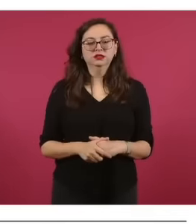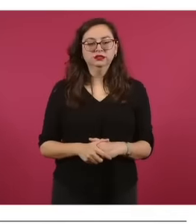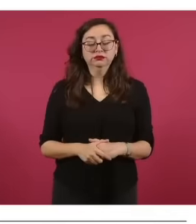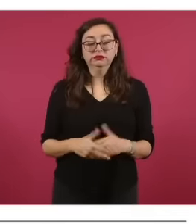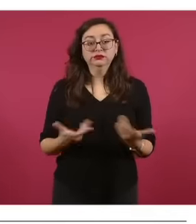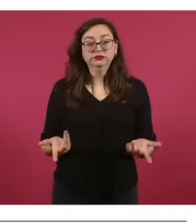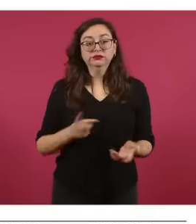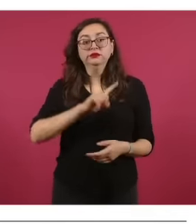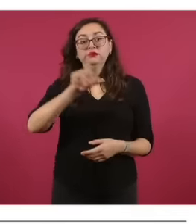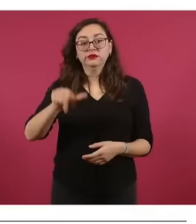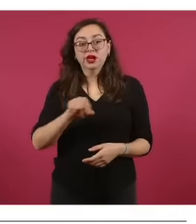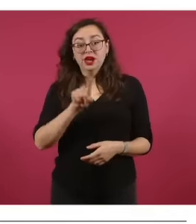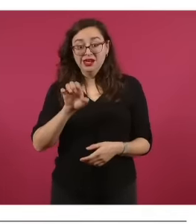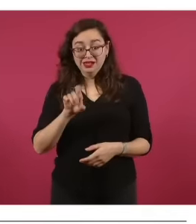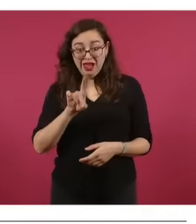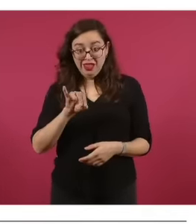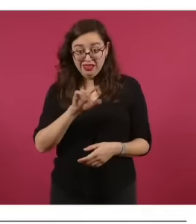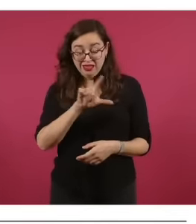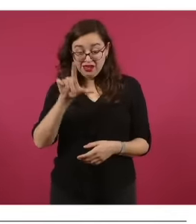Con Zedillo,